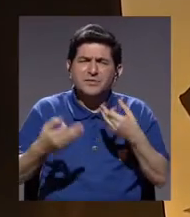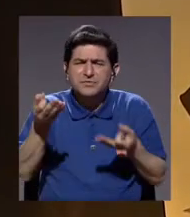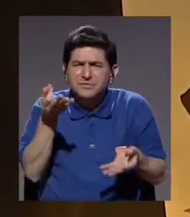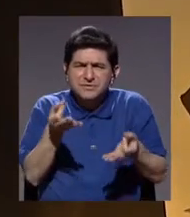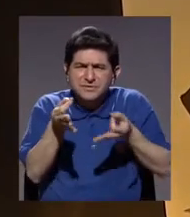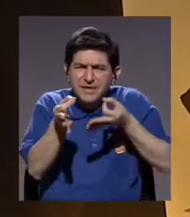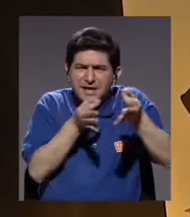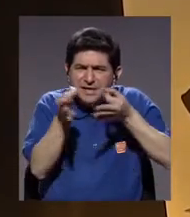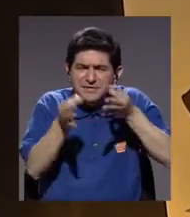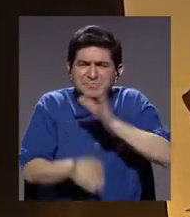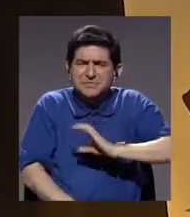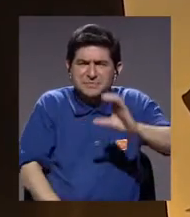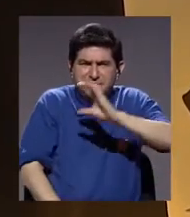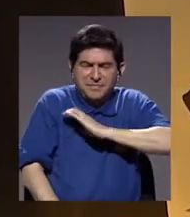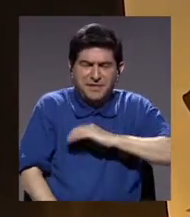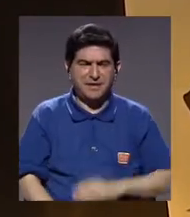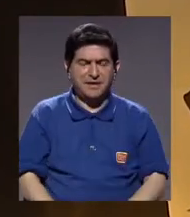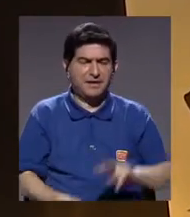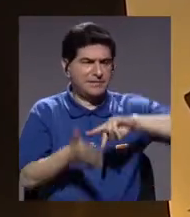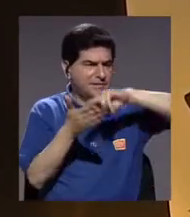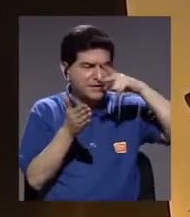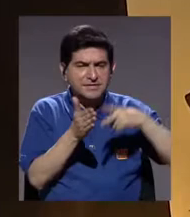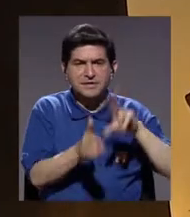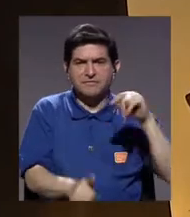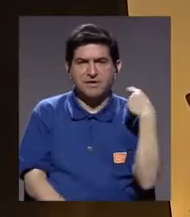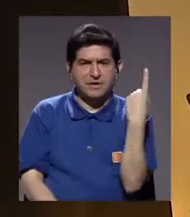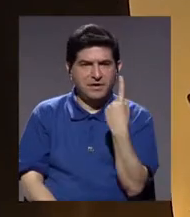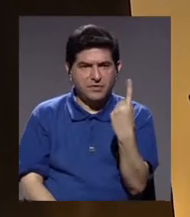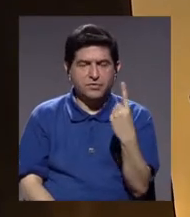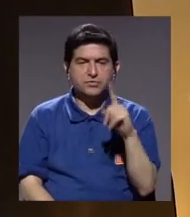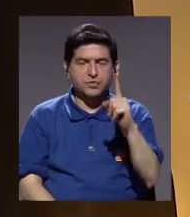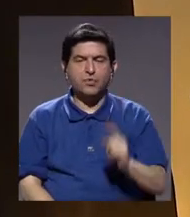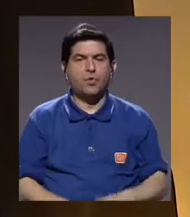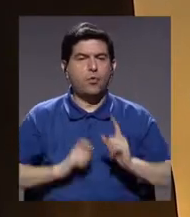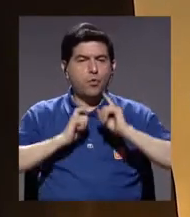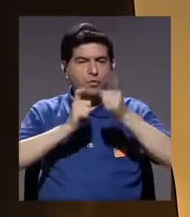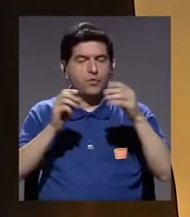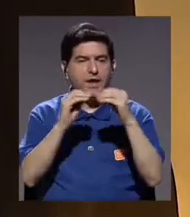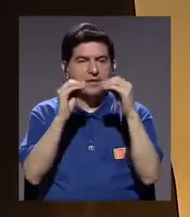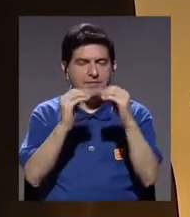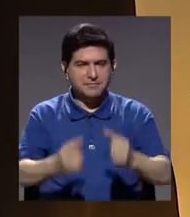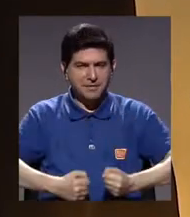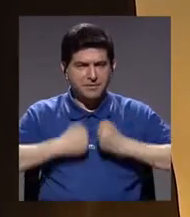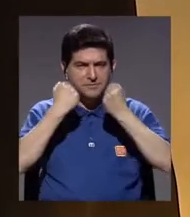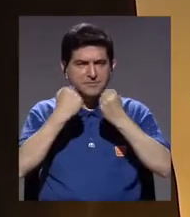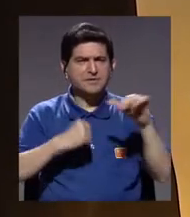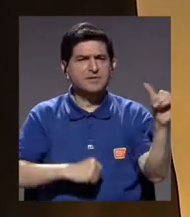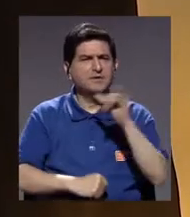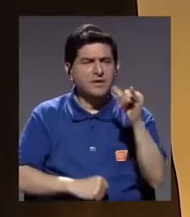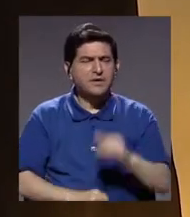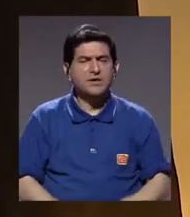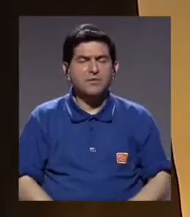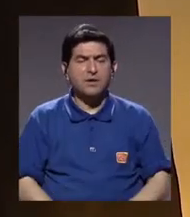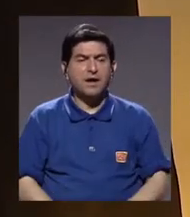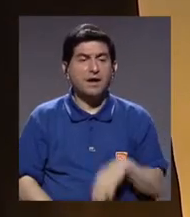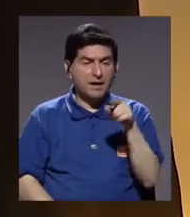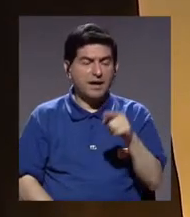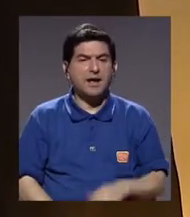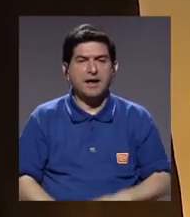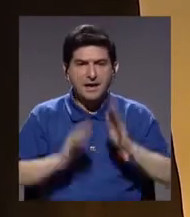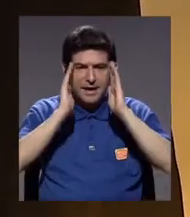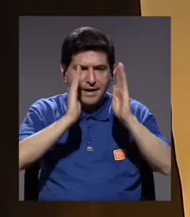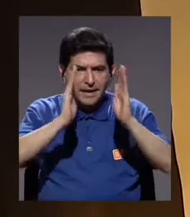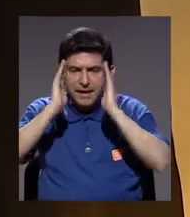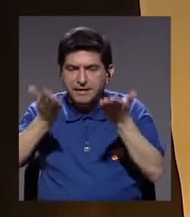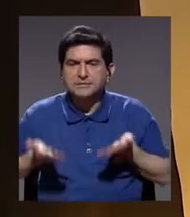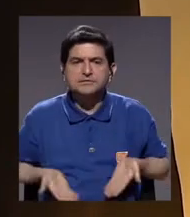un poco me dé las características que hacen que lo conviertan no solamente en uno de los donantes más potentes, sino también en la